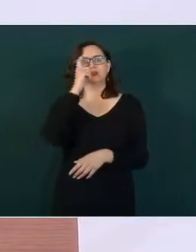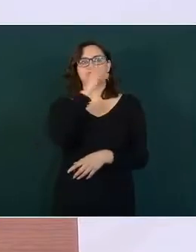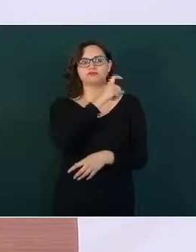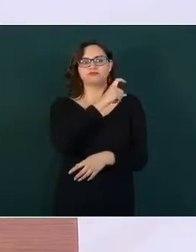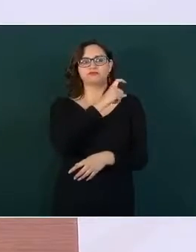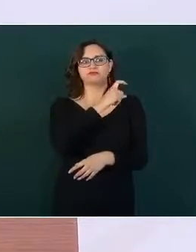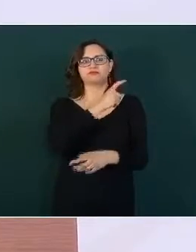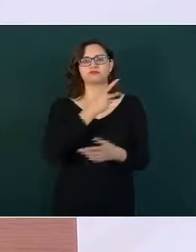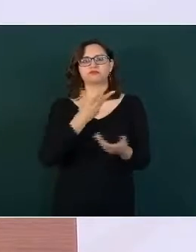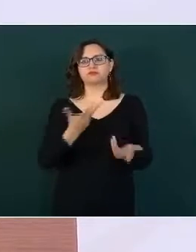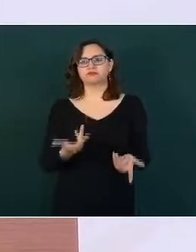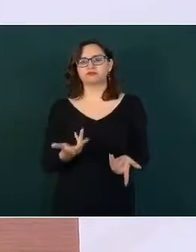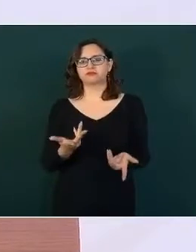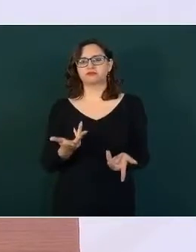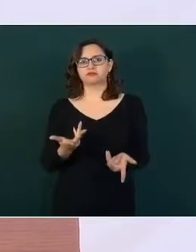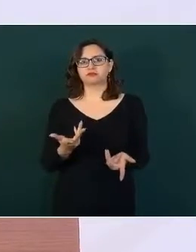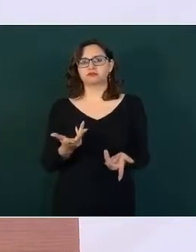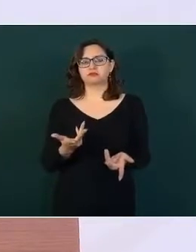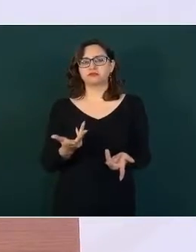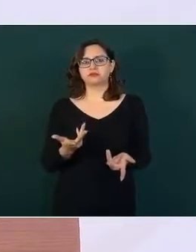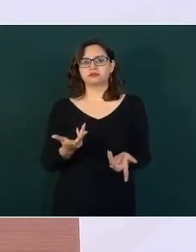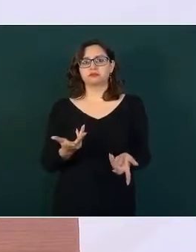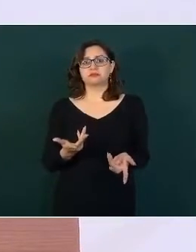solo con la desaparecida